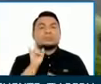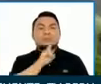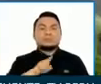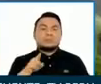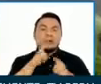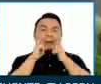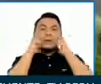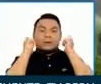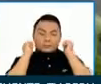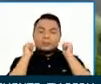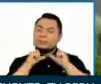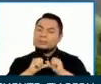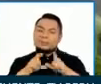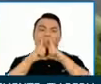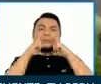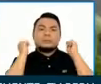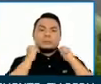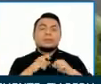no lo hagan.